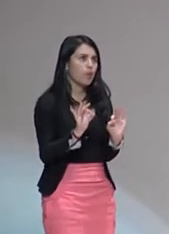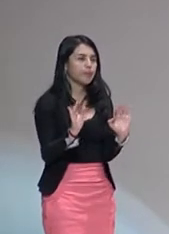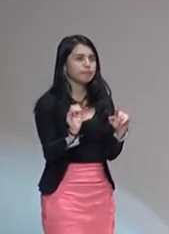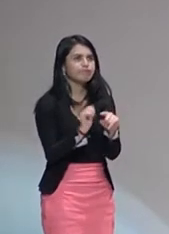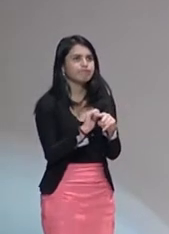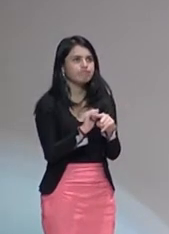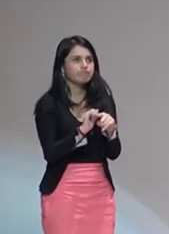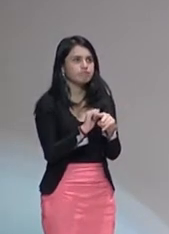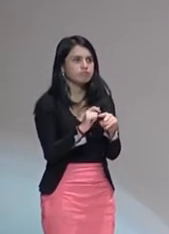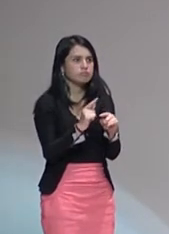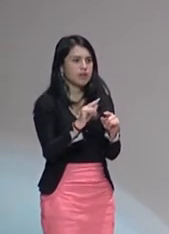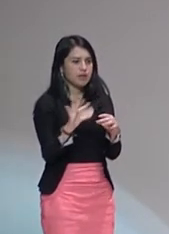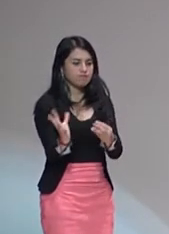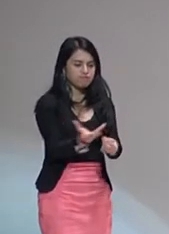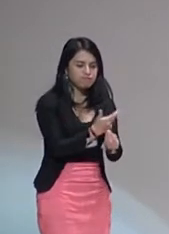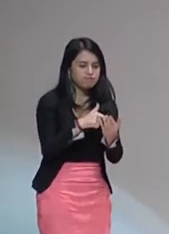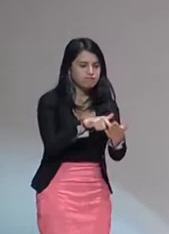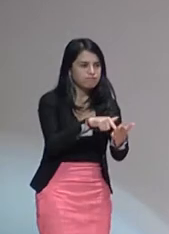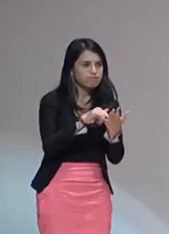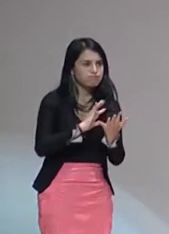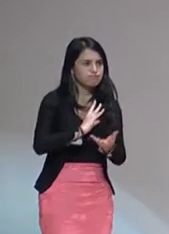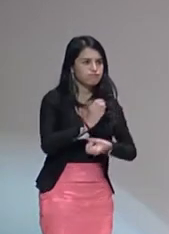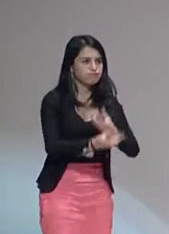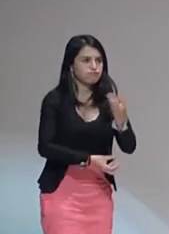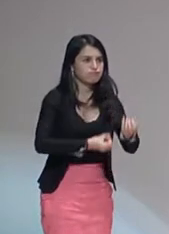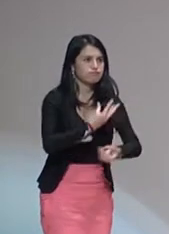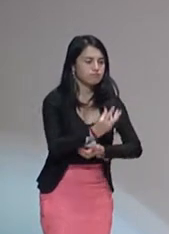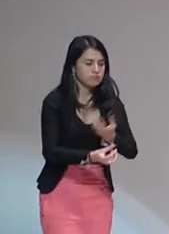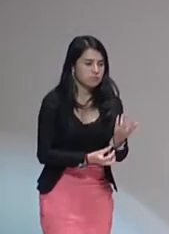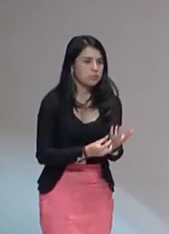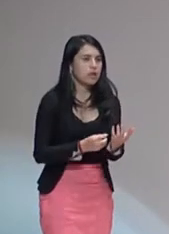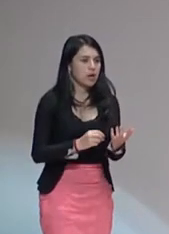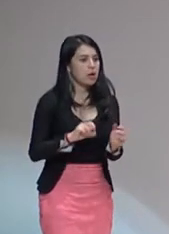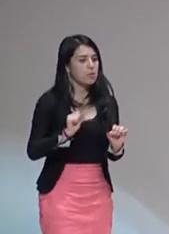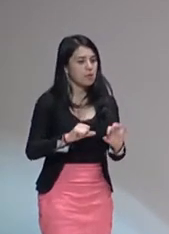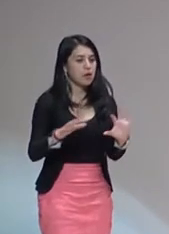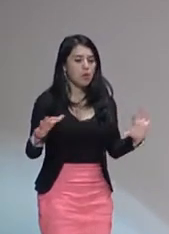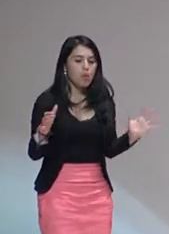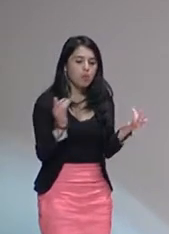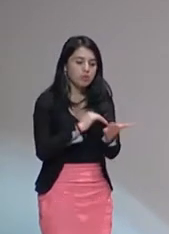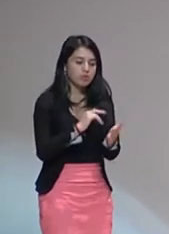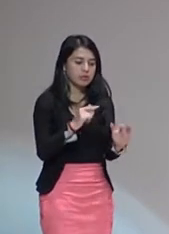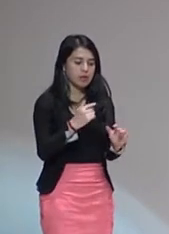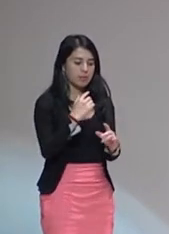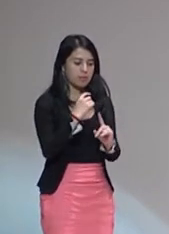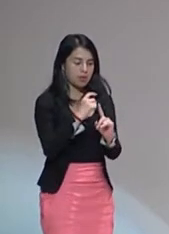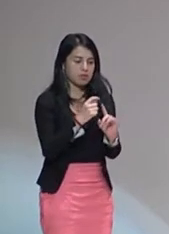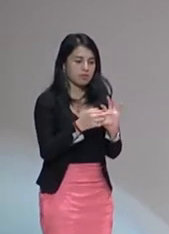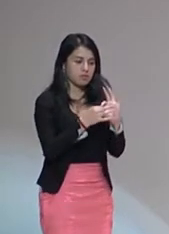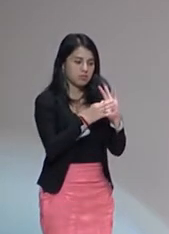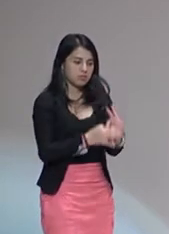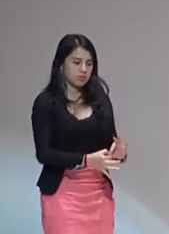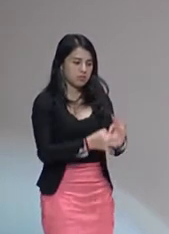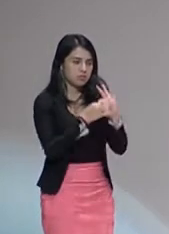ejercicios de expresión artística para que se conecten nuevamente con ellos